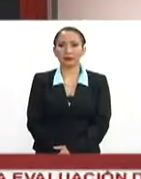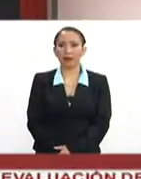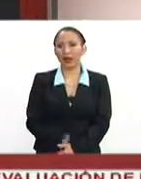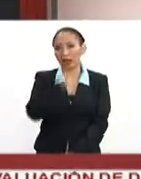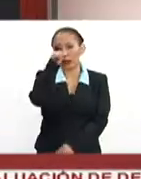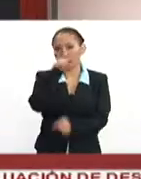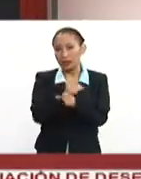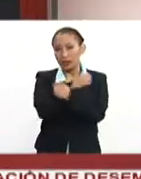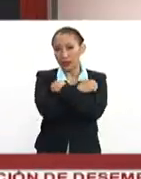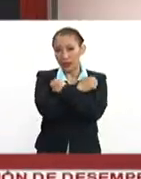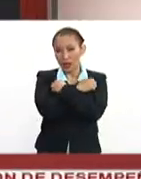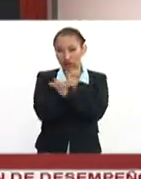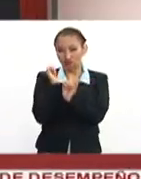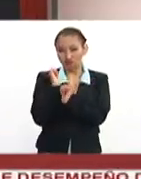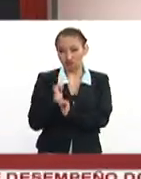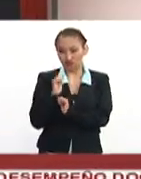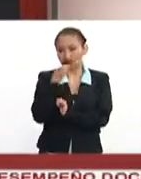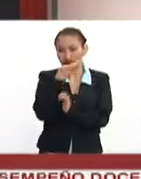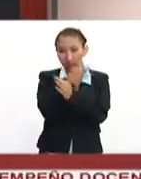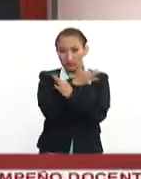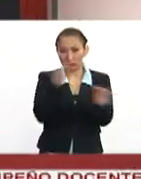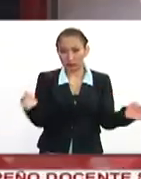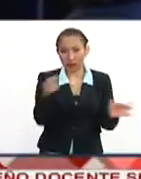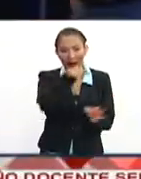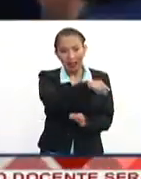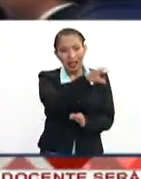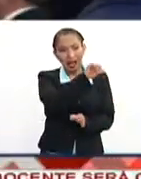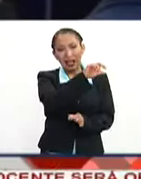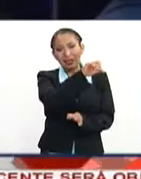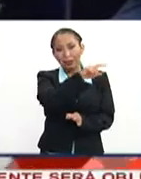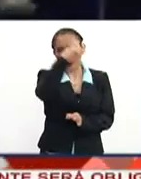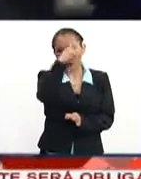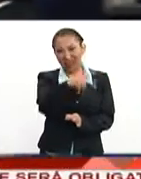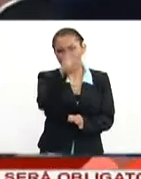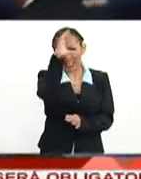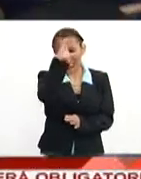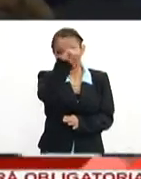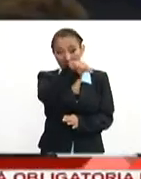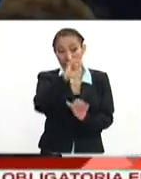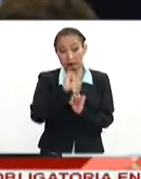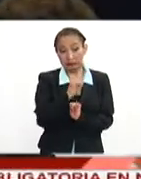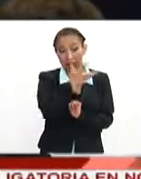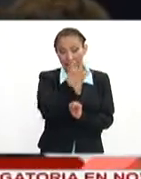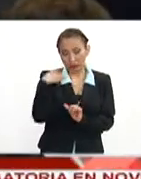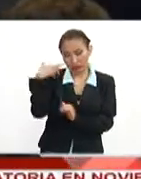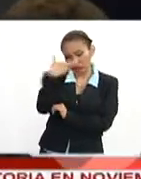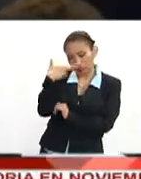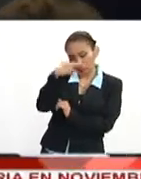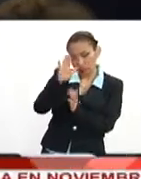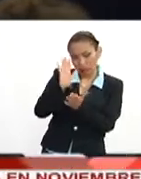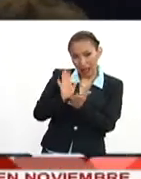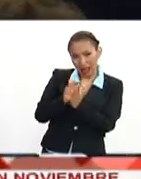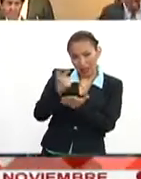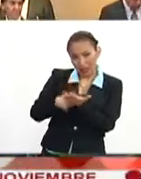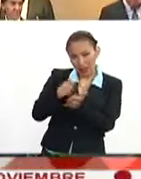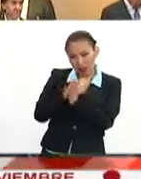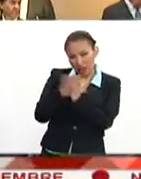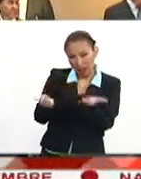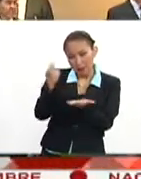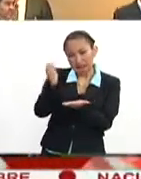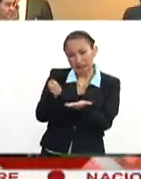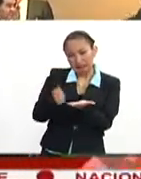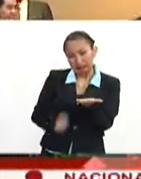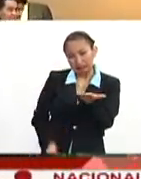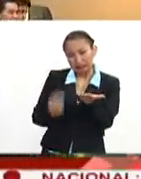El secretario de Educación Pública, Aurelio Nuño, anunció que será la Academia Mexicana de las Ciencias la encargada de revisar los contenidos de los nuevos libros de